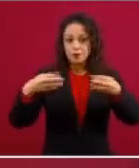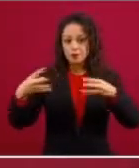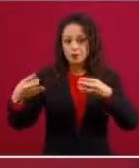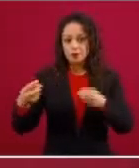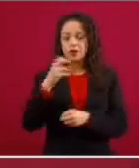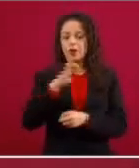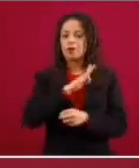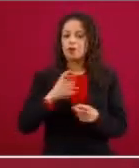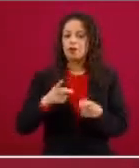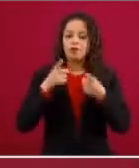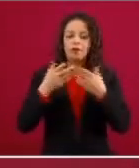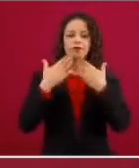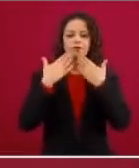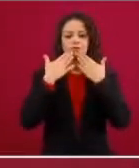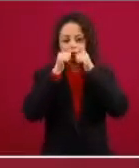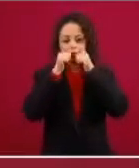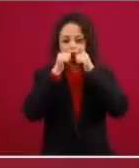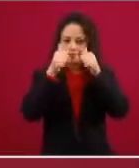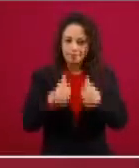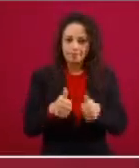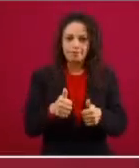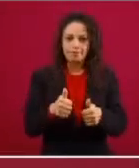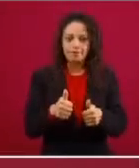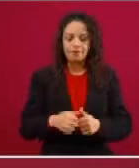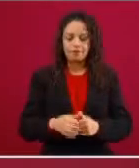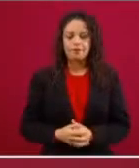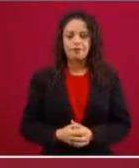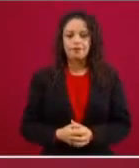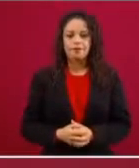Ha habido una gran